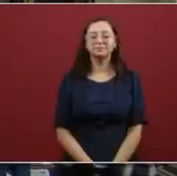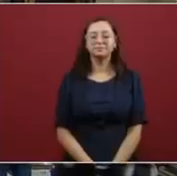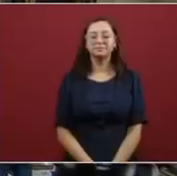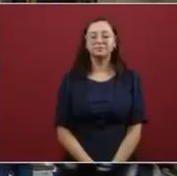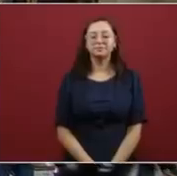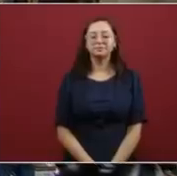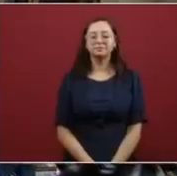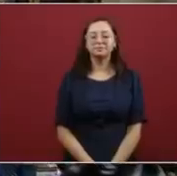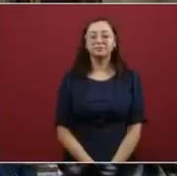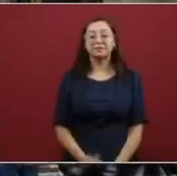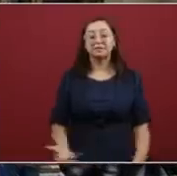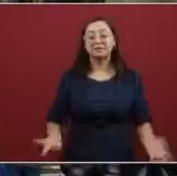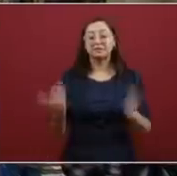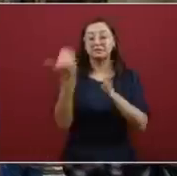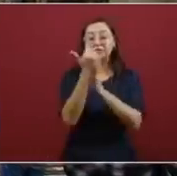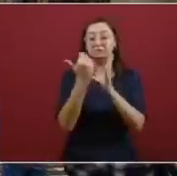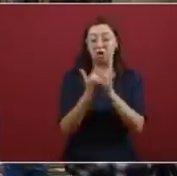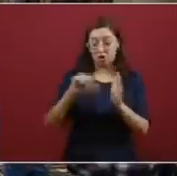La agenda,